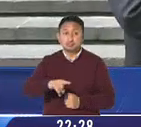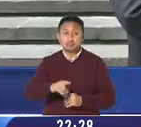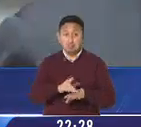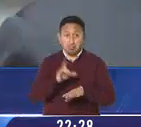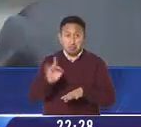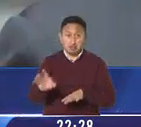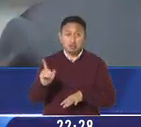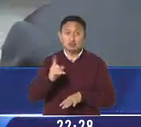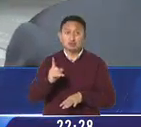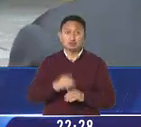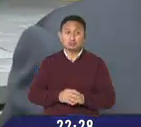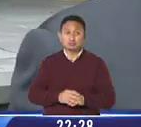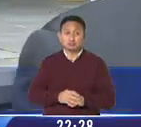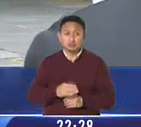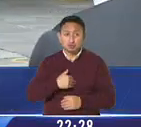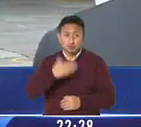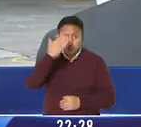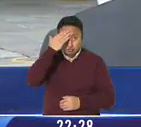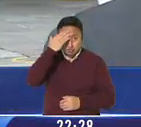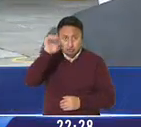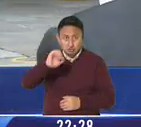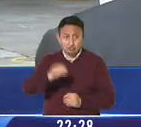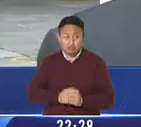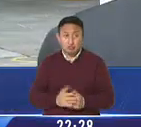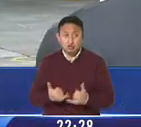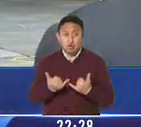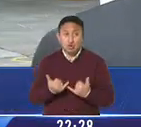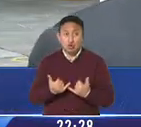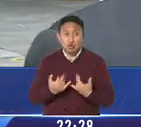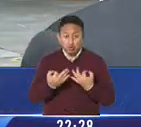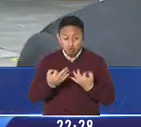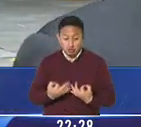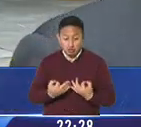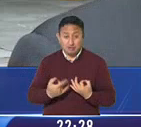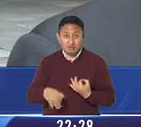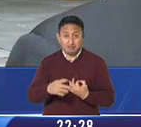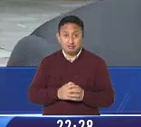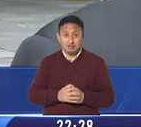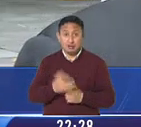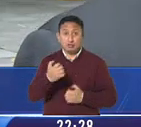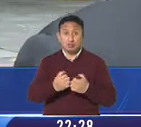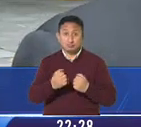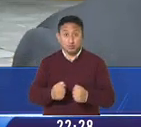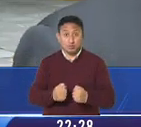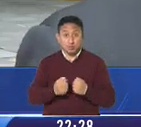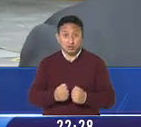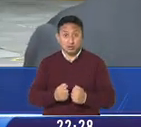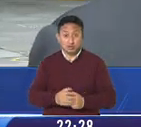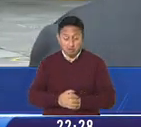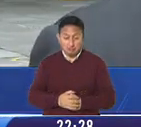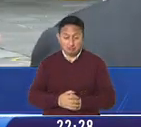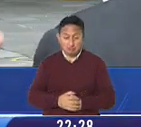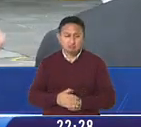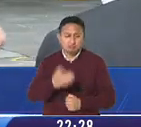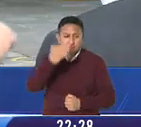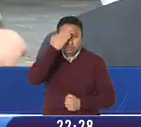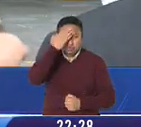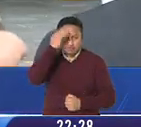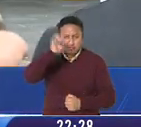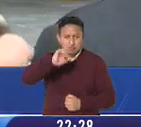torcer. Estoy consciente de que las circunstancias a las que me enfrento son poderosas, consciente de